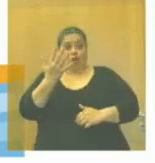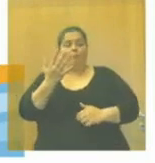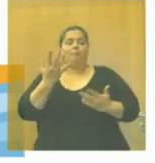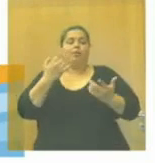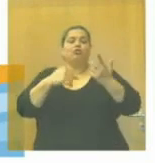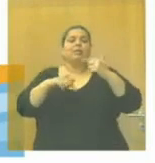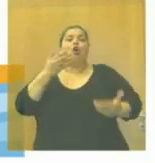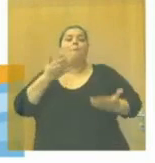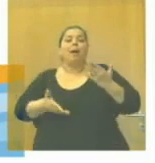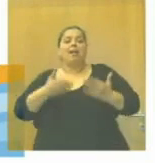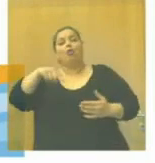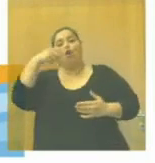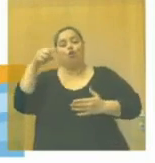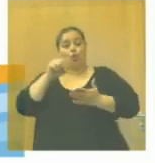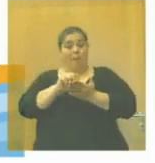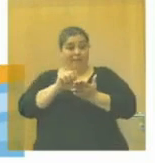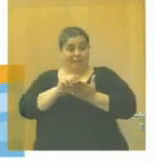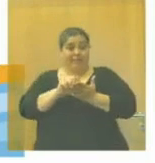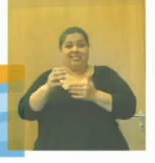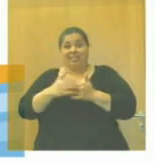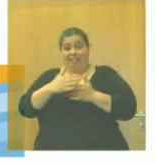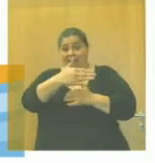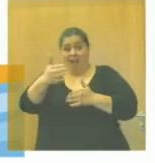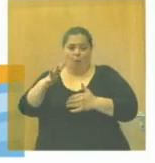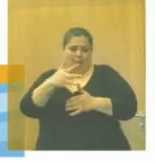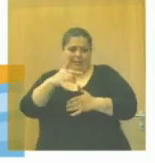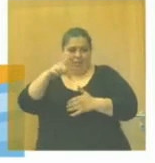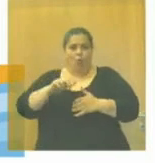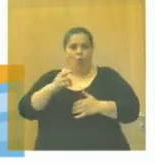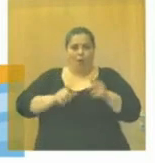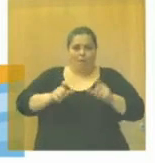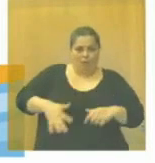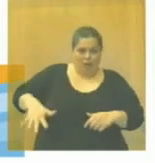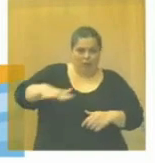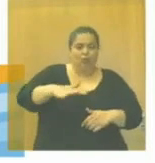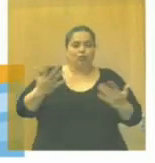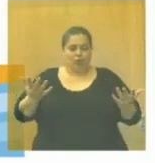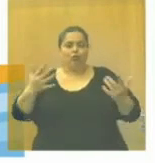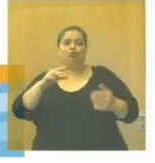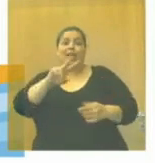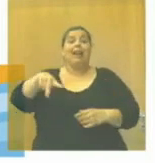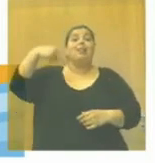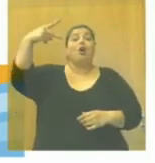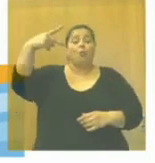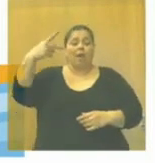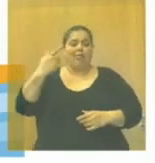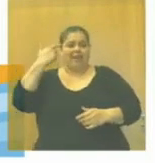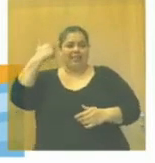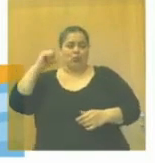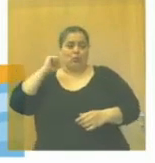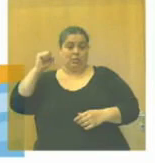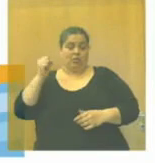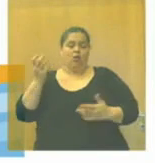Comparado con otros países cercanos similares a Uruguay, estamos en el doble. Y no quiero